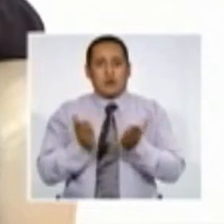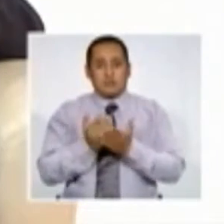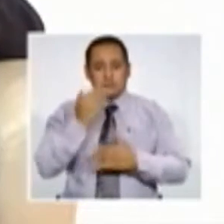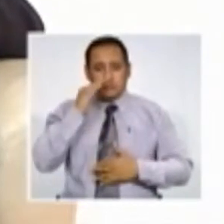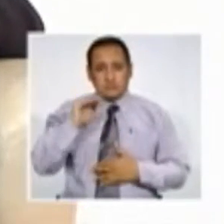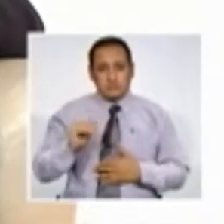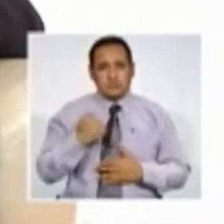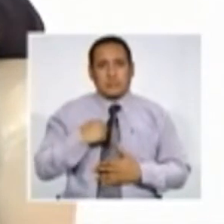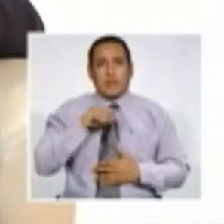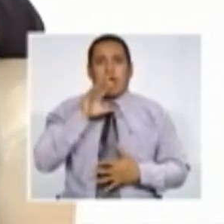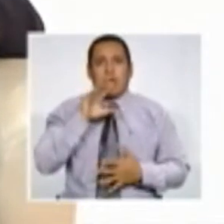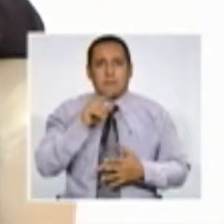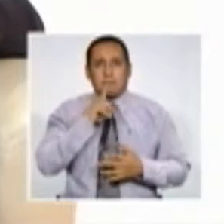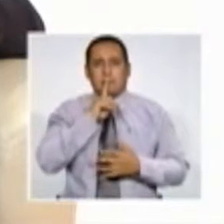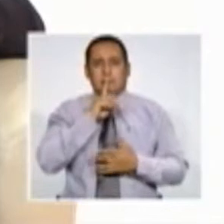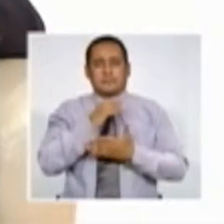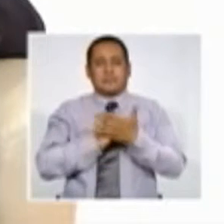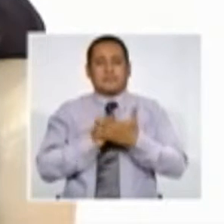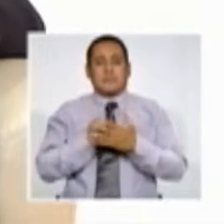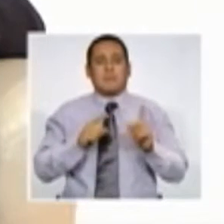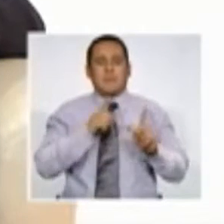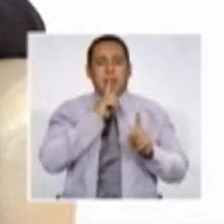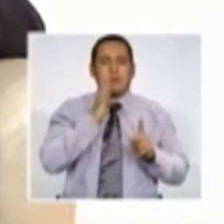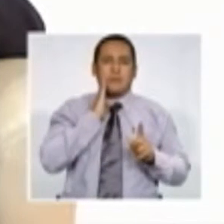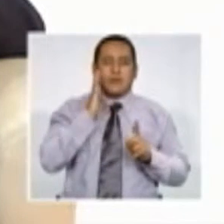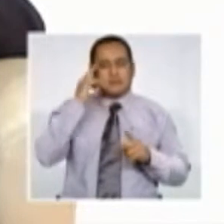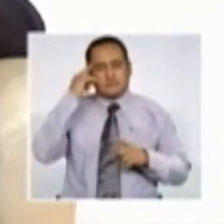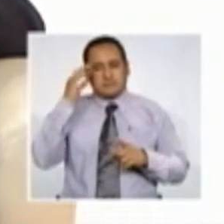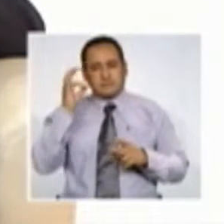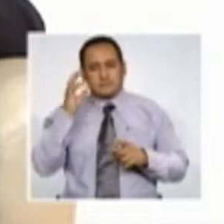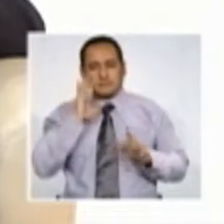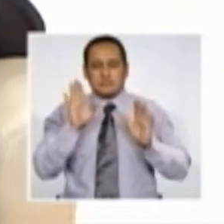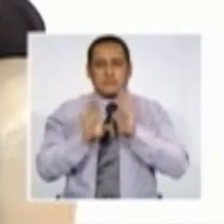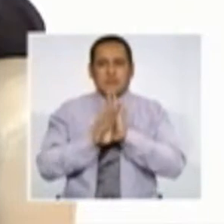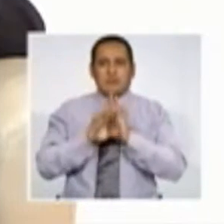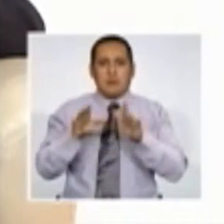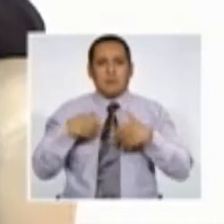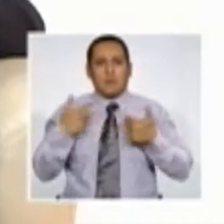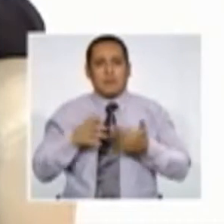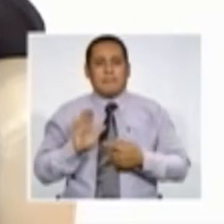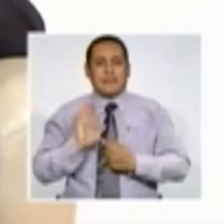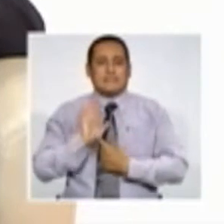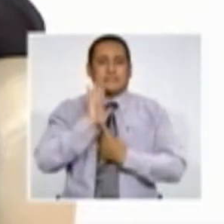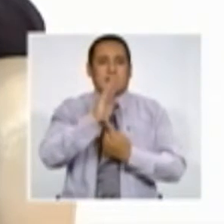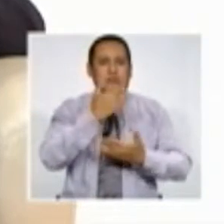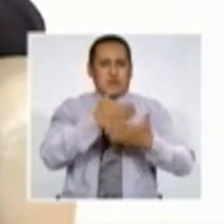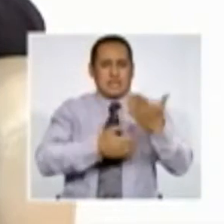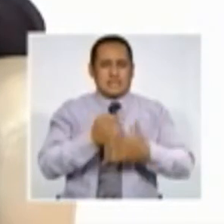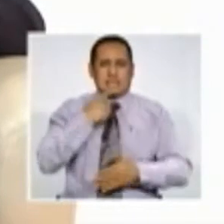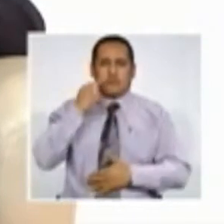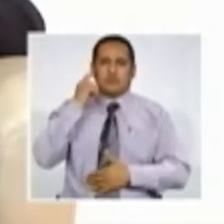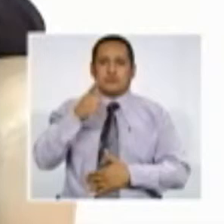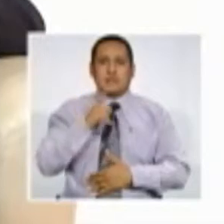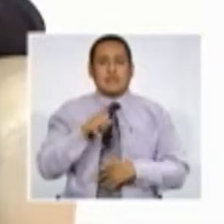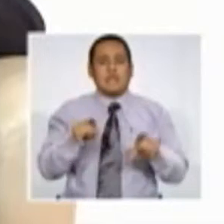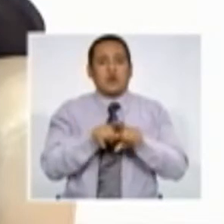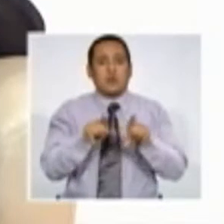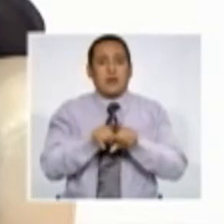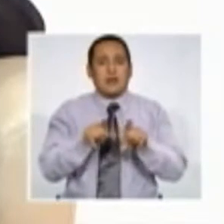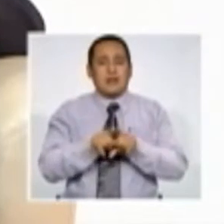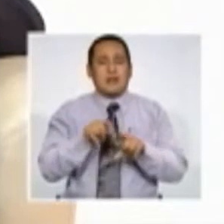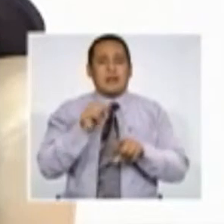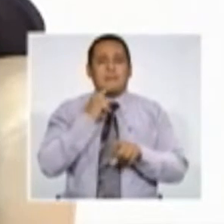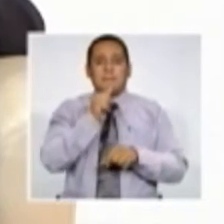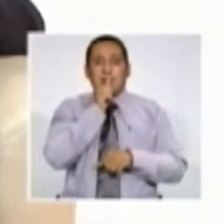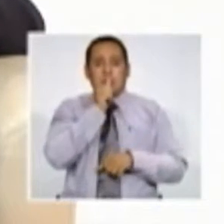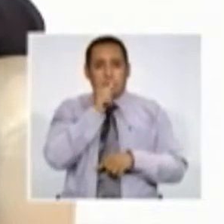en el colegio y el niño no poder decir nada frente a esto, los padres de familia tienen la opción de presentar una denuncia o un